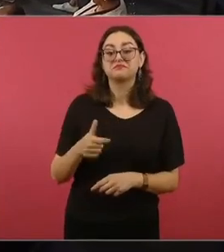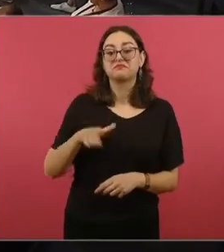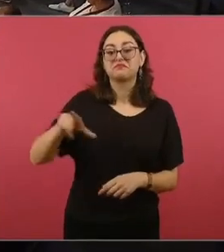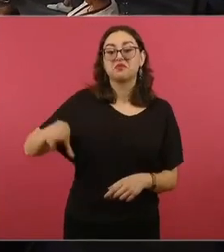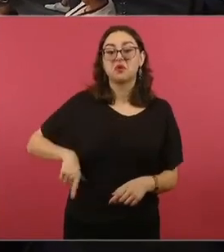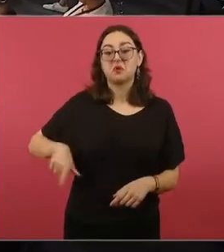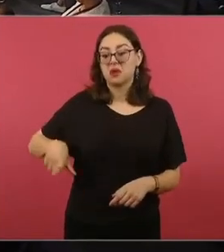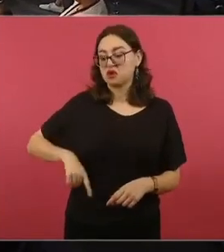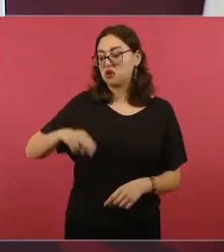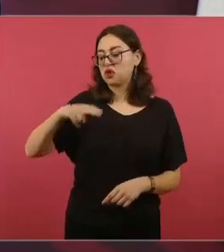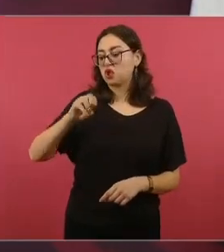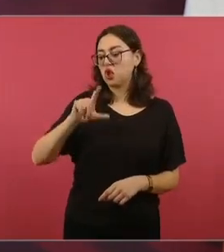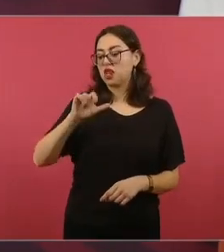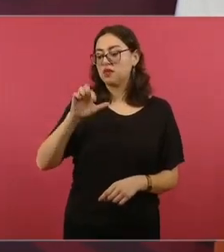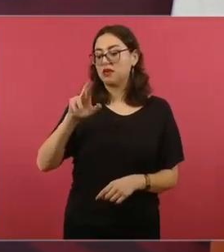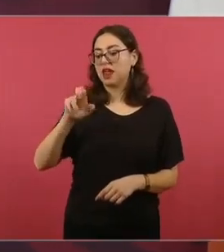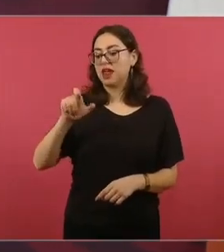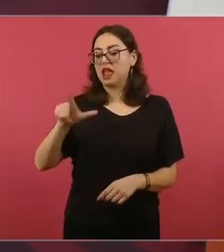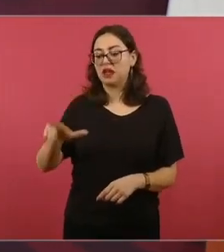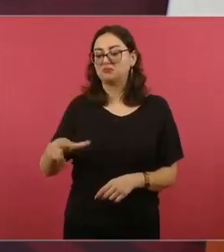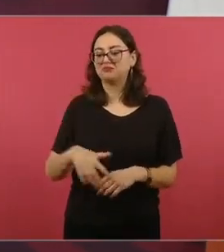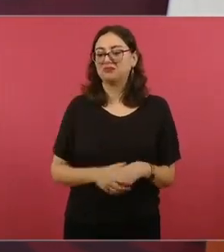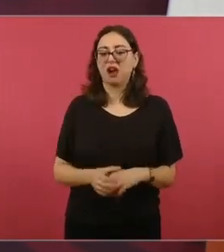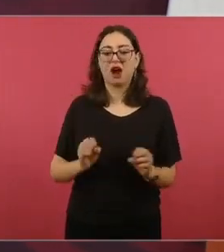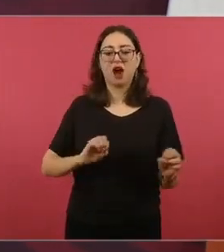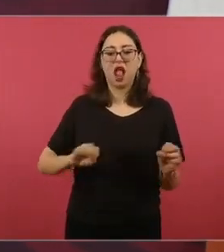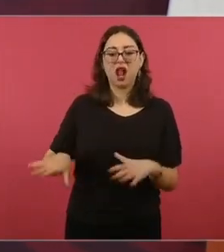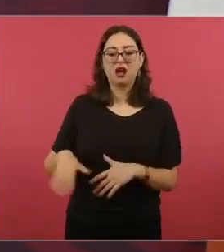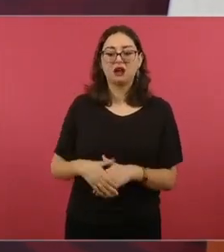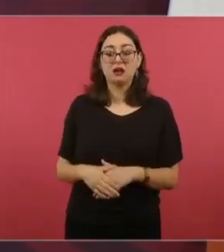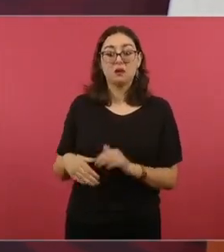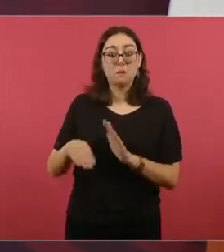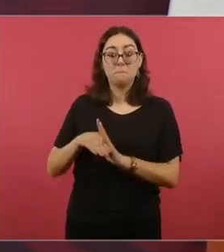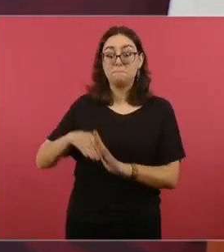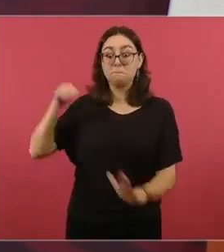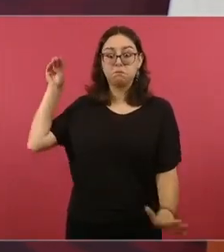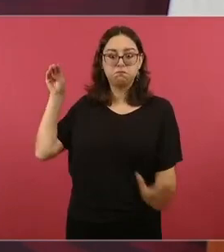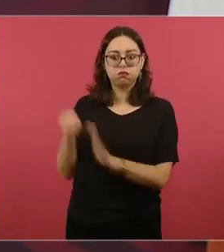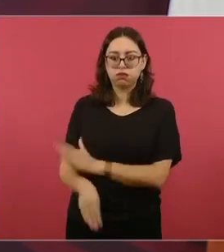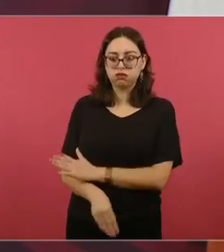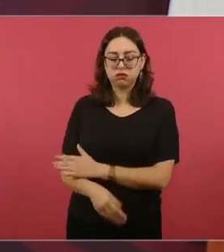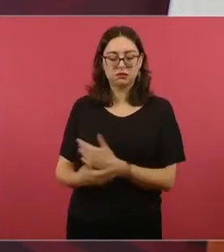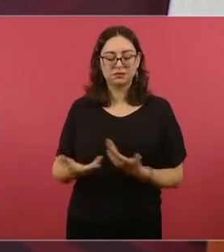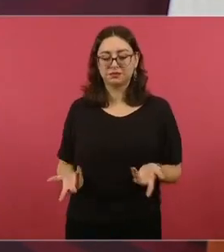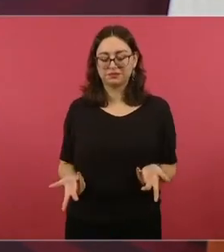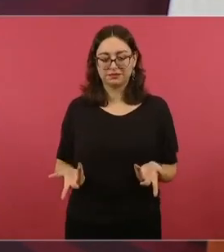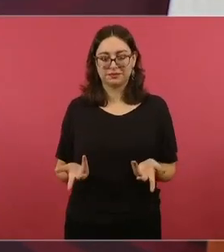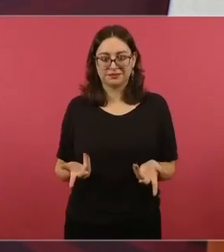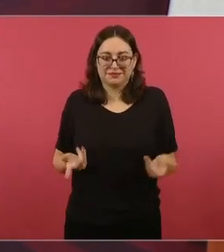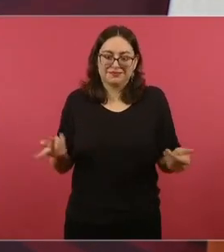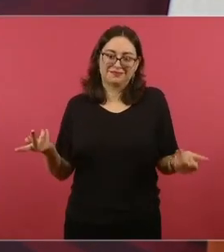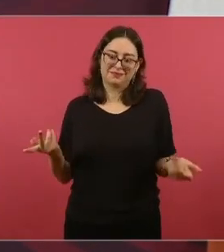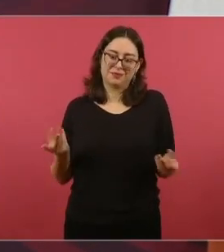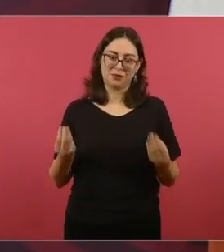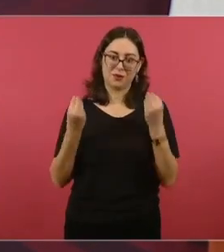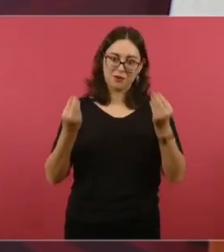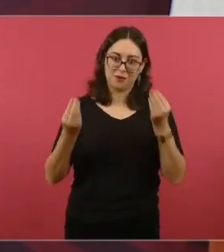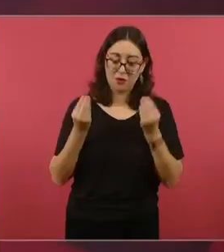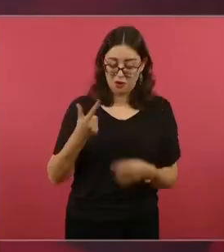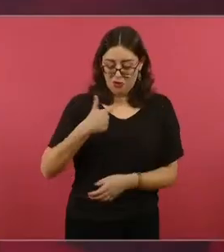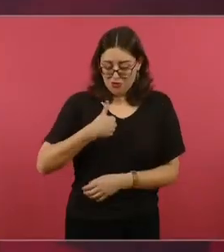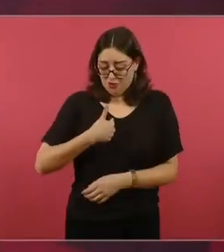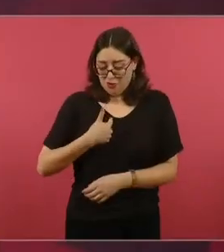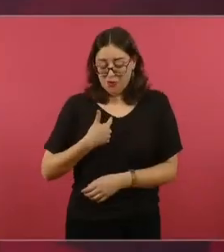Eso tampoco en un sexenio se puede hacer